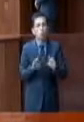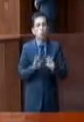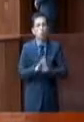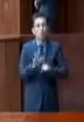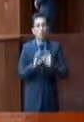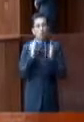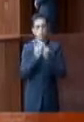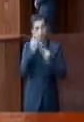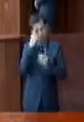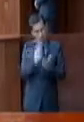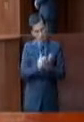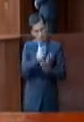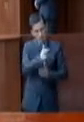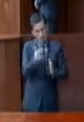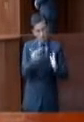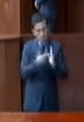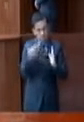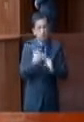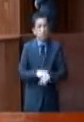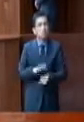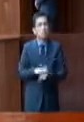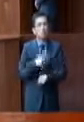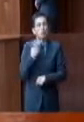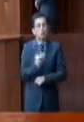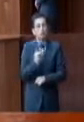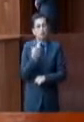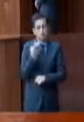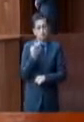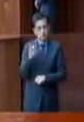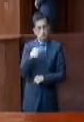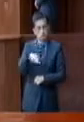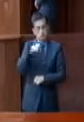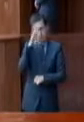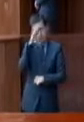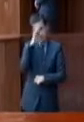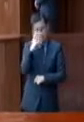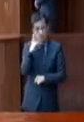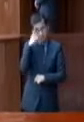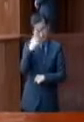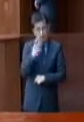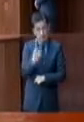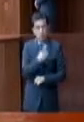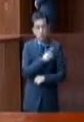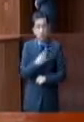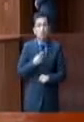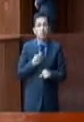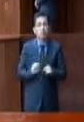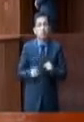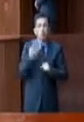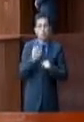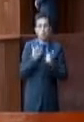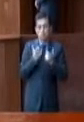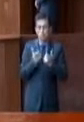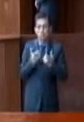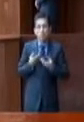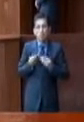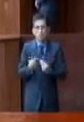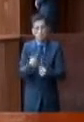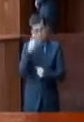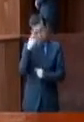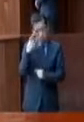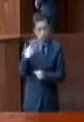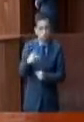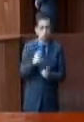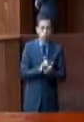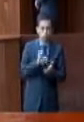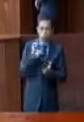sanción considerando que para tal efecto en principio se deberá tomar las administraciones de gasto ordinario que recibe el partido